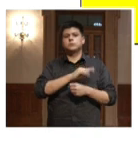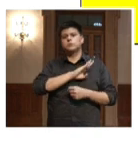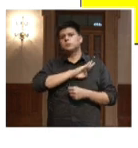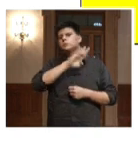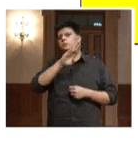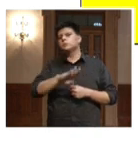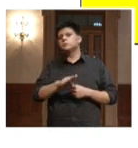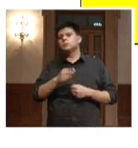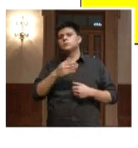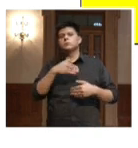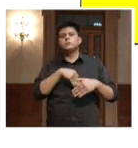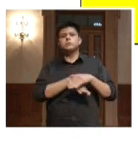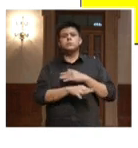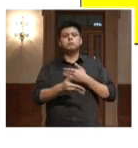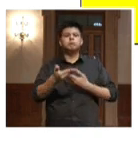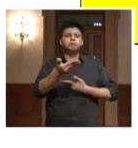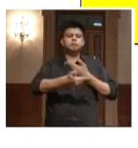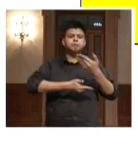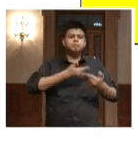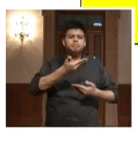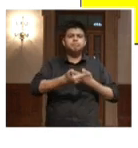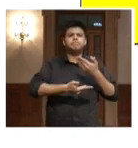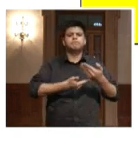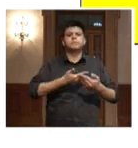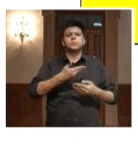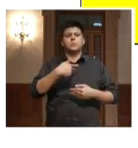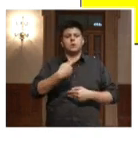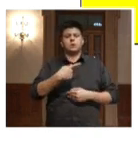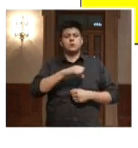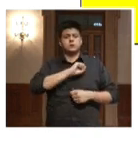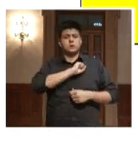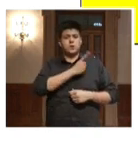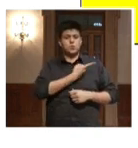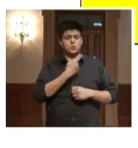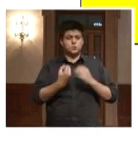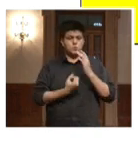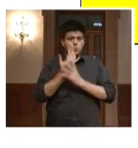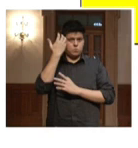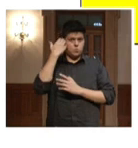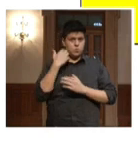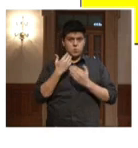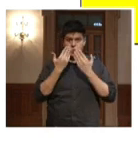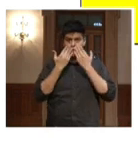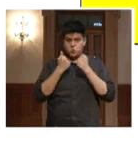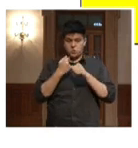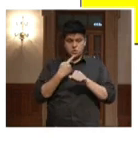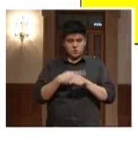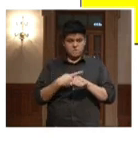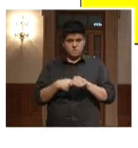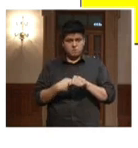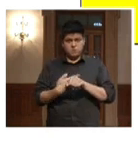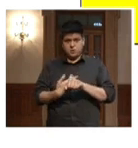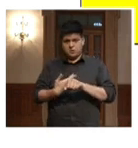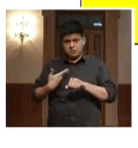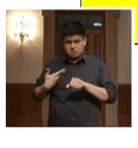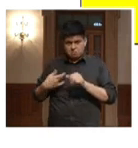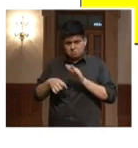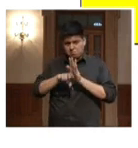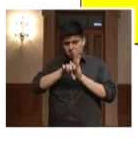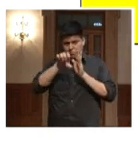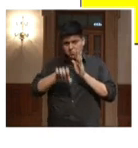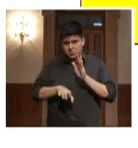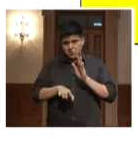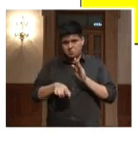falleció en los servicios de salud de Nuevo León. Y aunque no hay ninguna comorbilidad propiamente como las